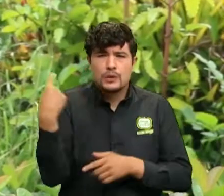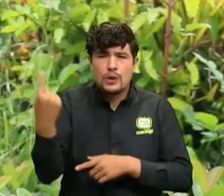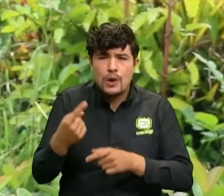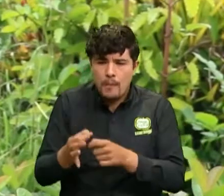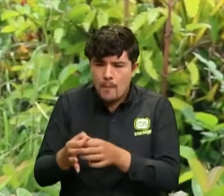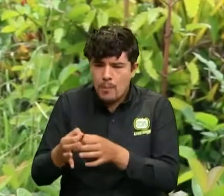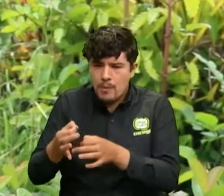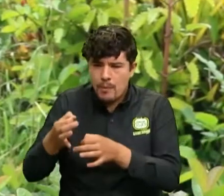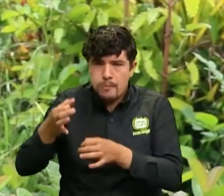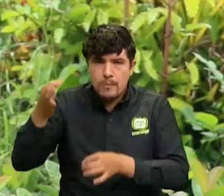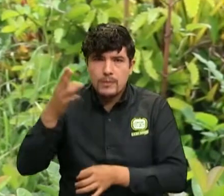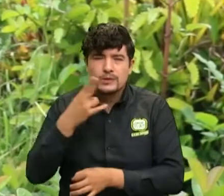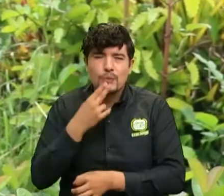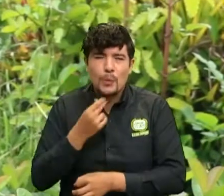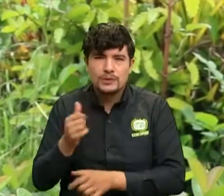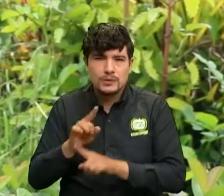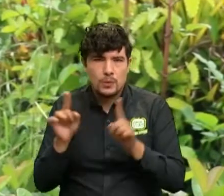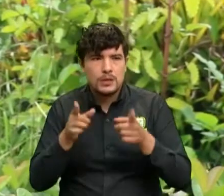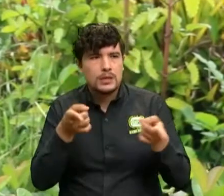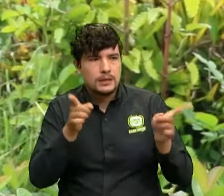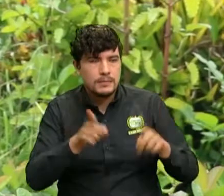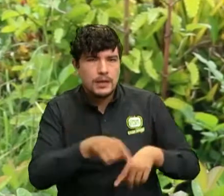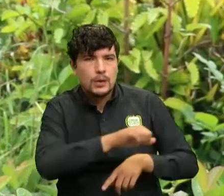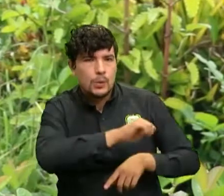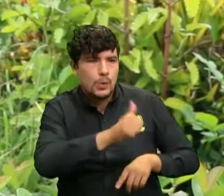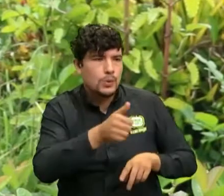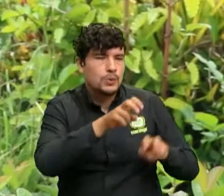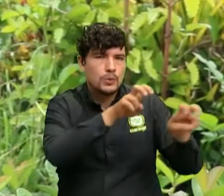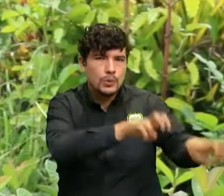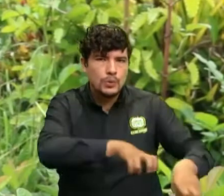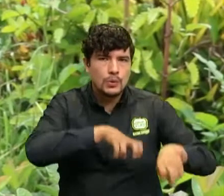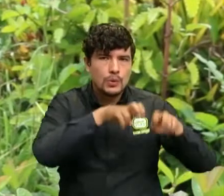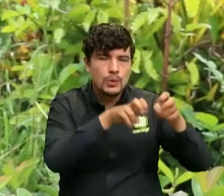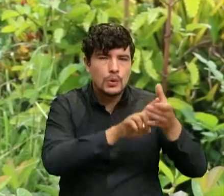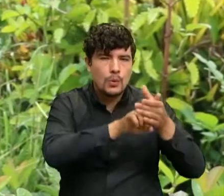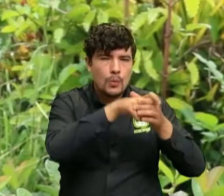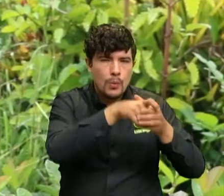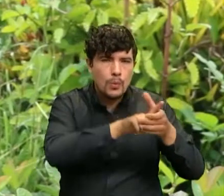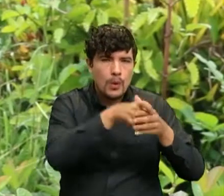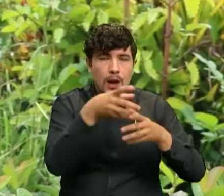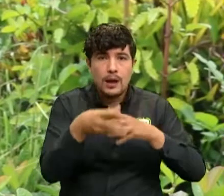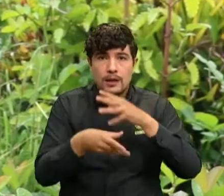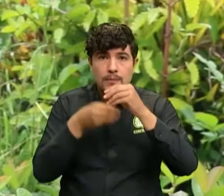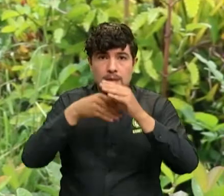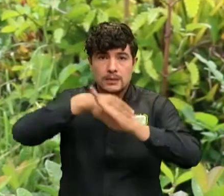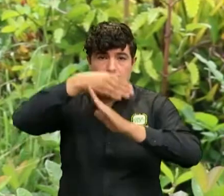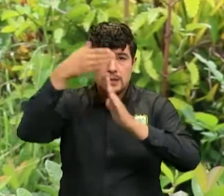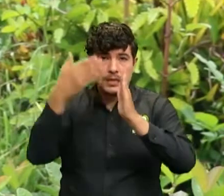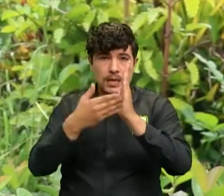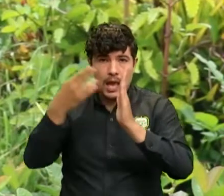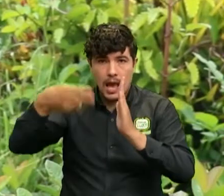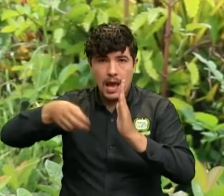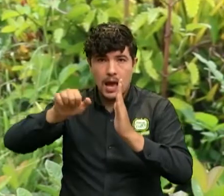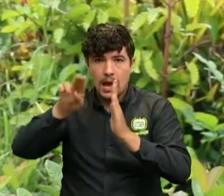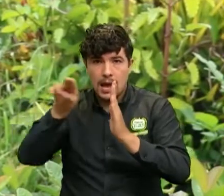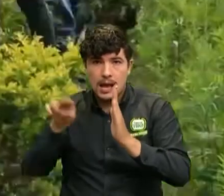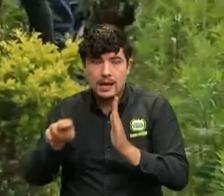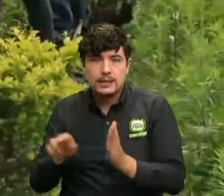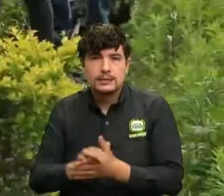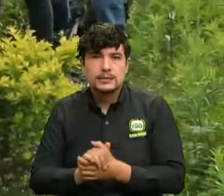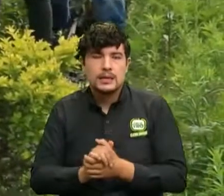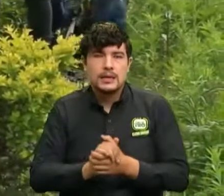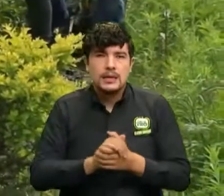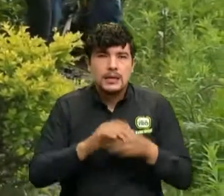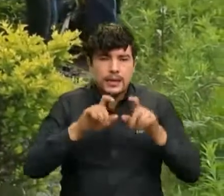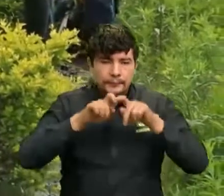que establezcamos otras unidades como la guayaba. También estamos fortaleciendo el tema de aguacatejas, granadilla, bananito, bocadillo, maíz.